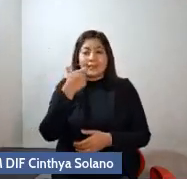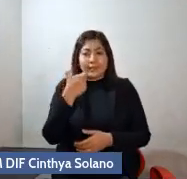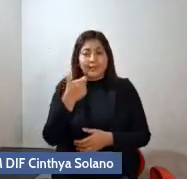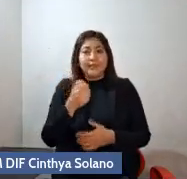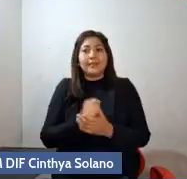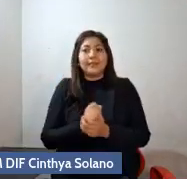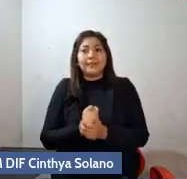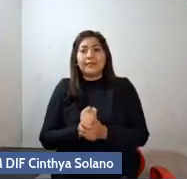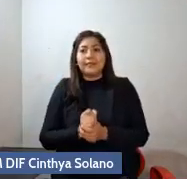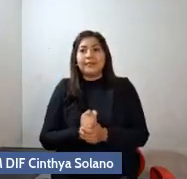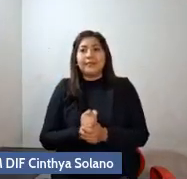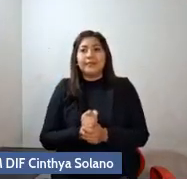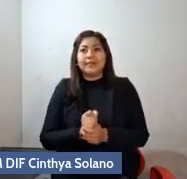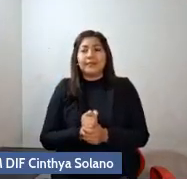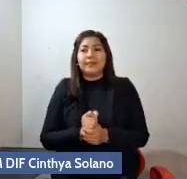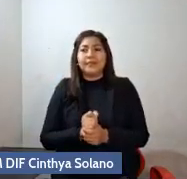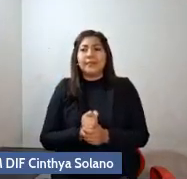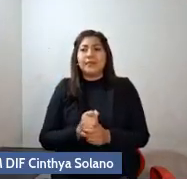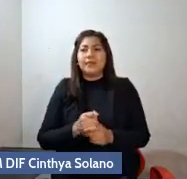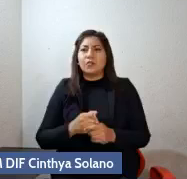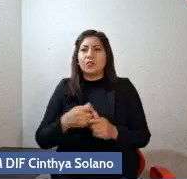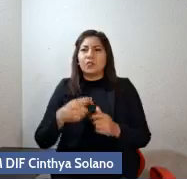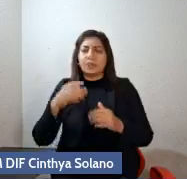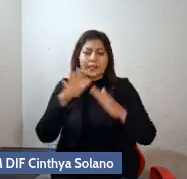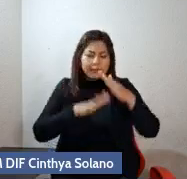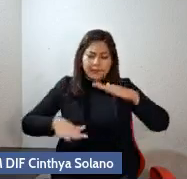Este testamento básico consiste